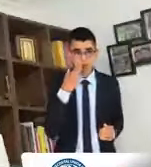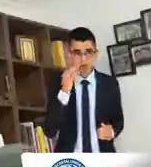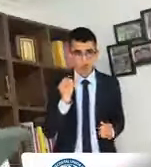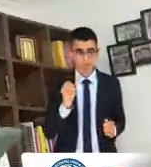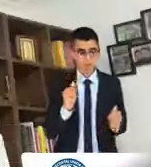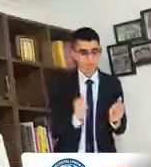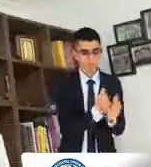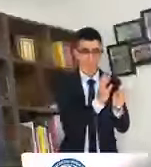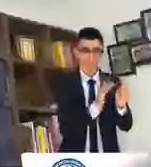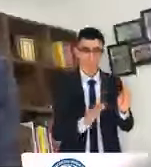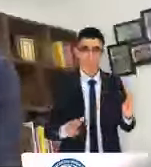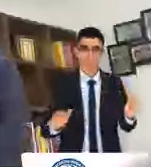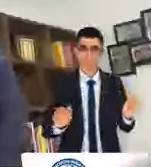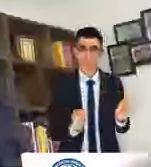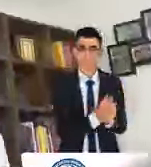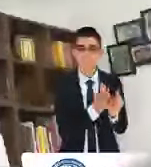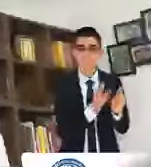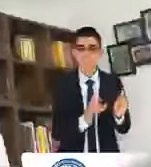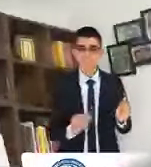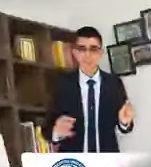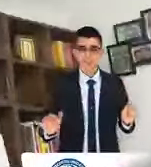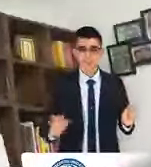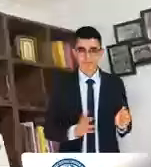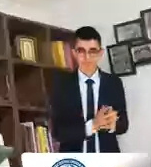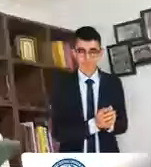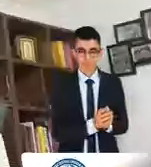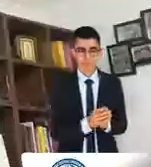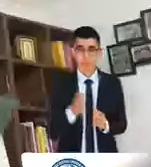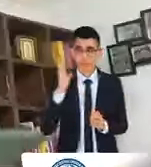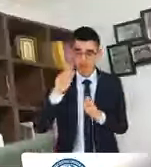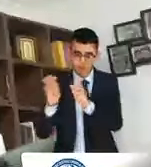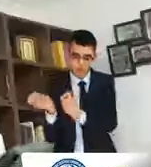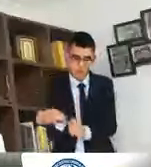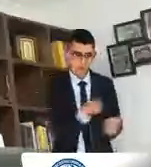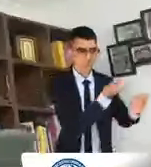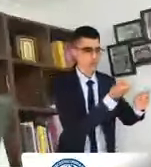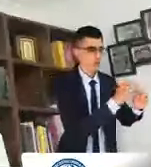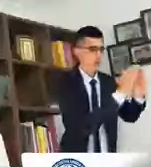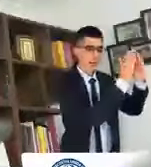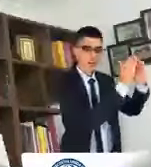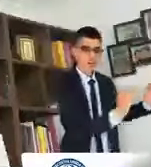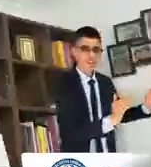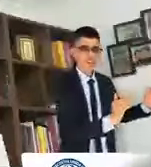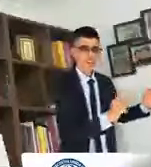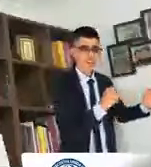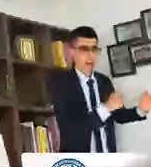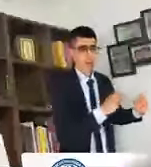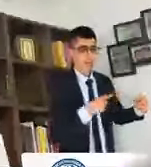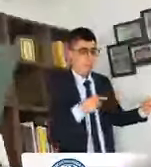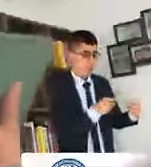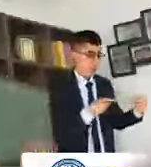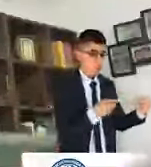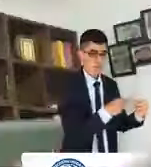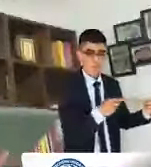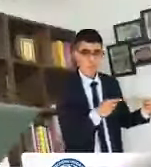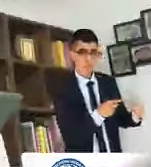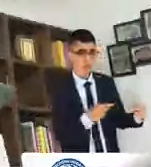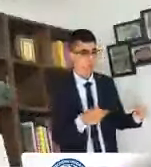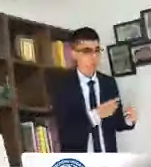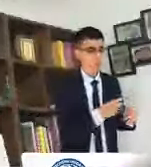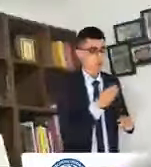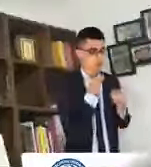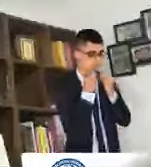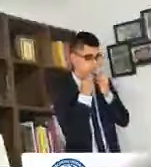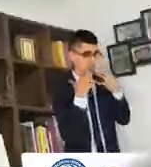Moisés fue enviado por Dios a Egipto. Hubo discusión, hubo confrontación, hubo milagros, hubo de todo